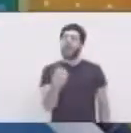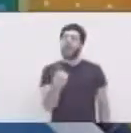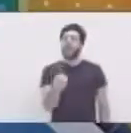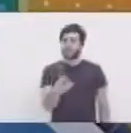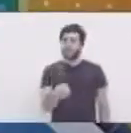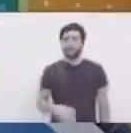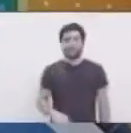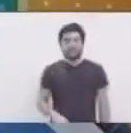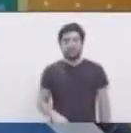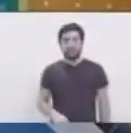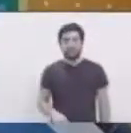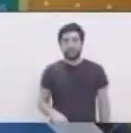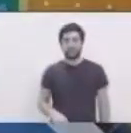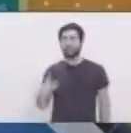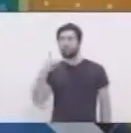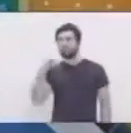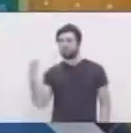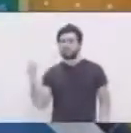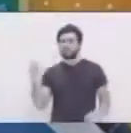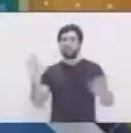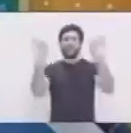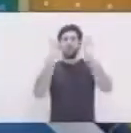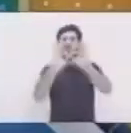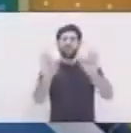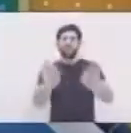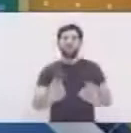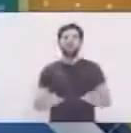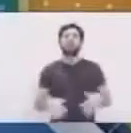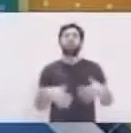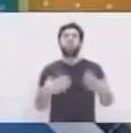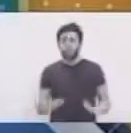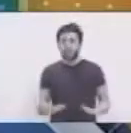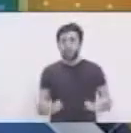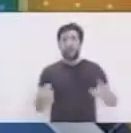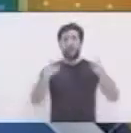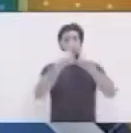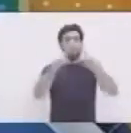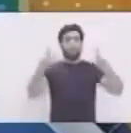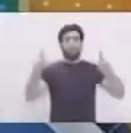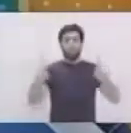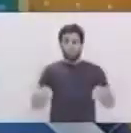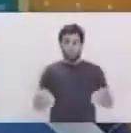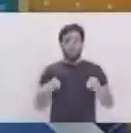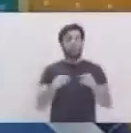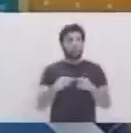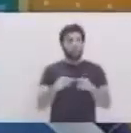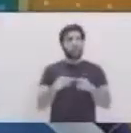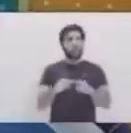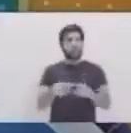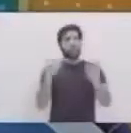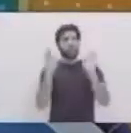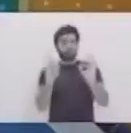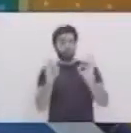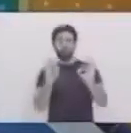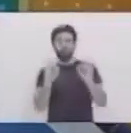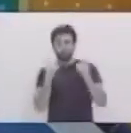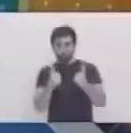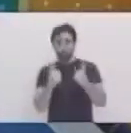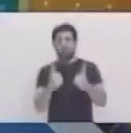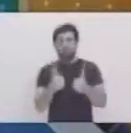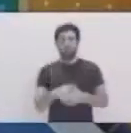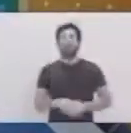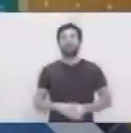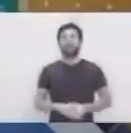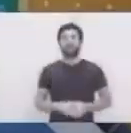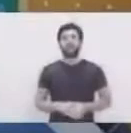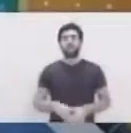verde. ¿Y qué forma tendrá ese pañuelo? Tiene forma de cuadrado. Muy bien, excelente. Tiene forma de cuadrado, pero para